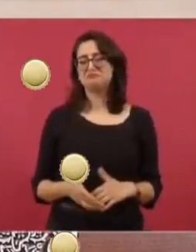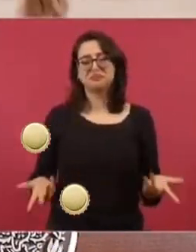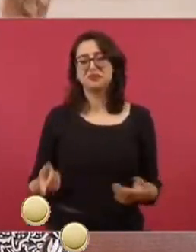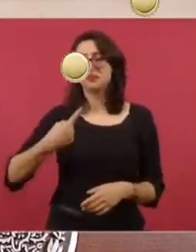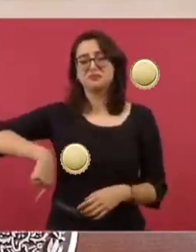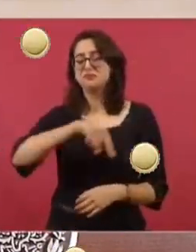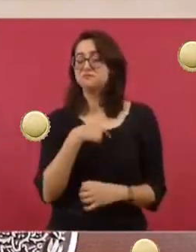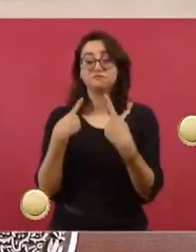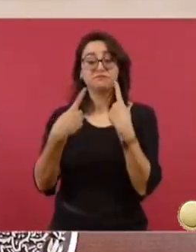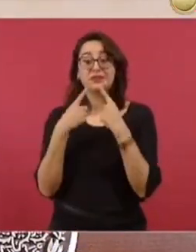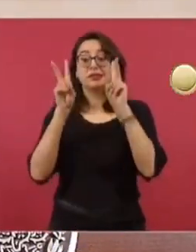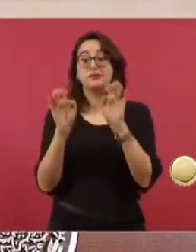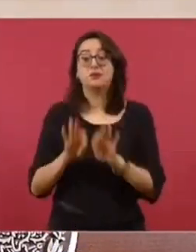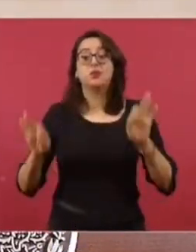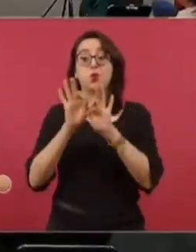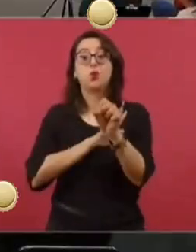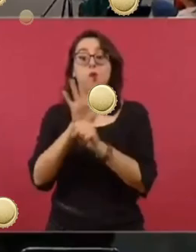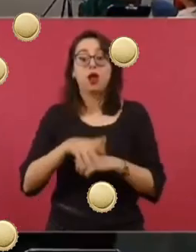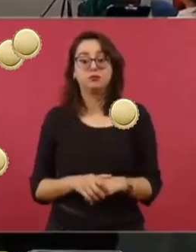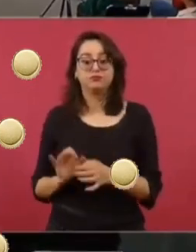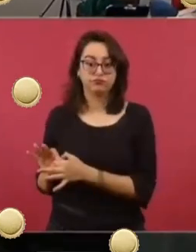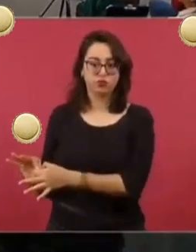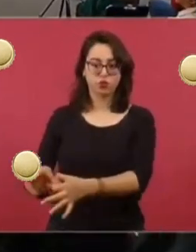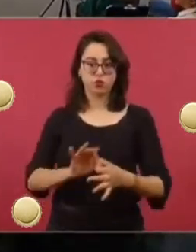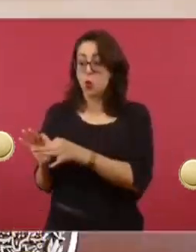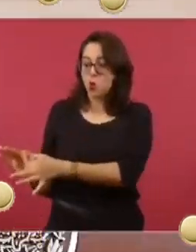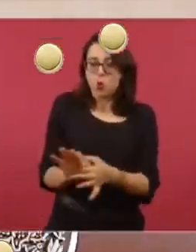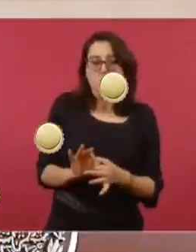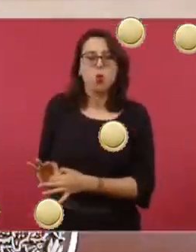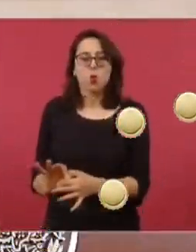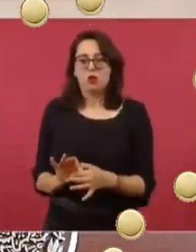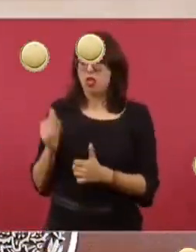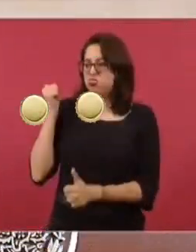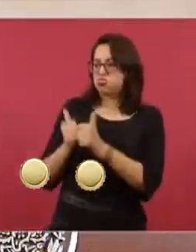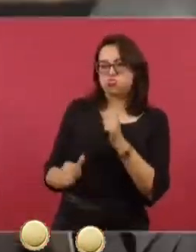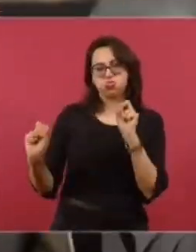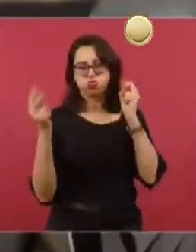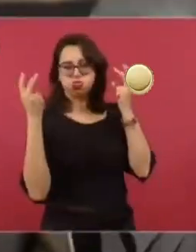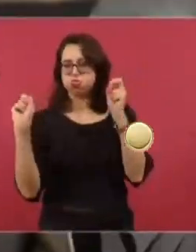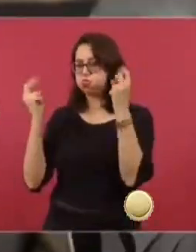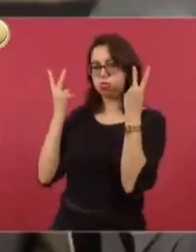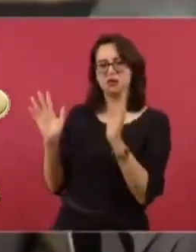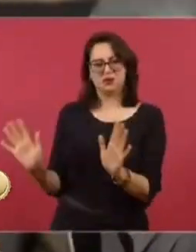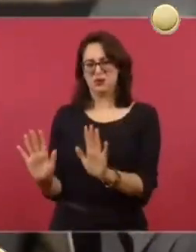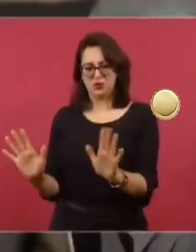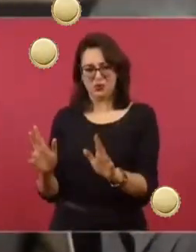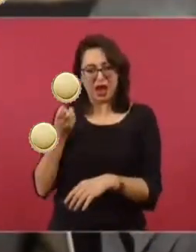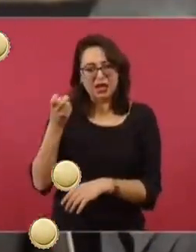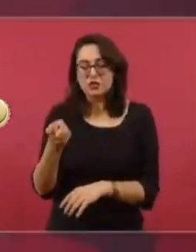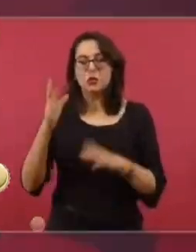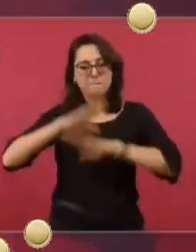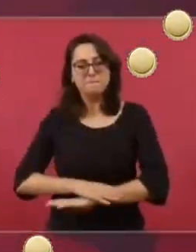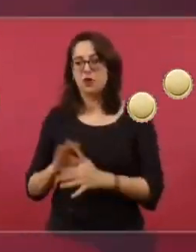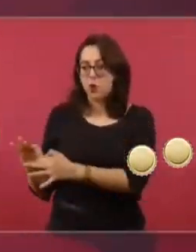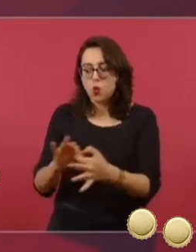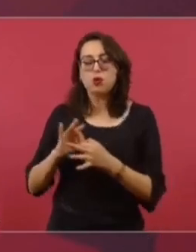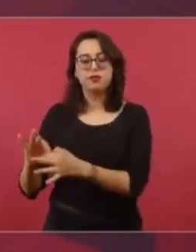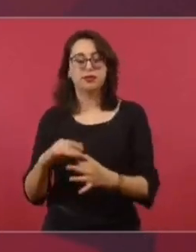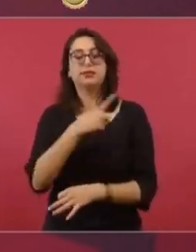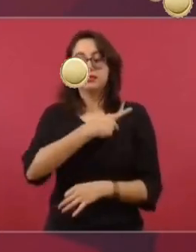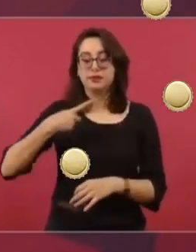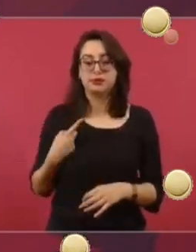necesidad de mantener la unidad para garantizar la transformación de México. Que no haya rupturas. Y no tiene por qué haber. Porque